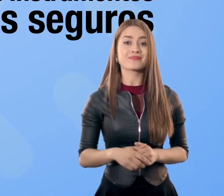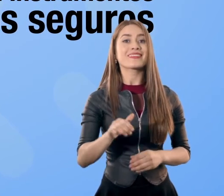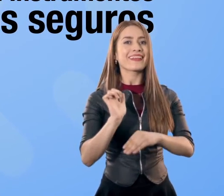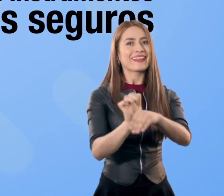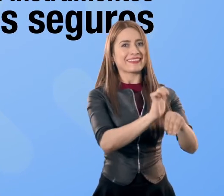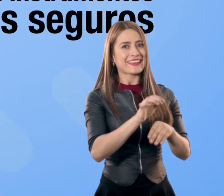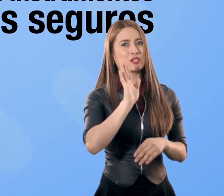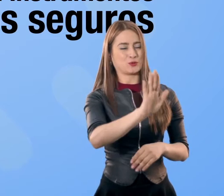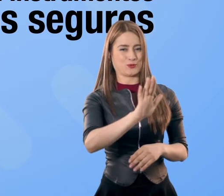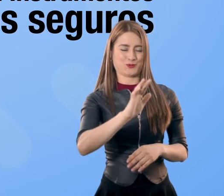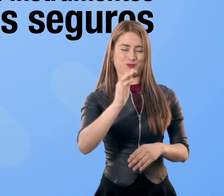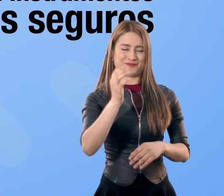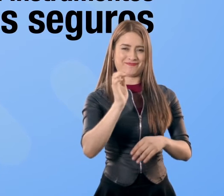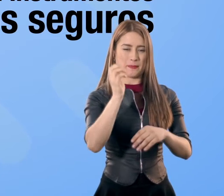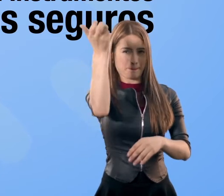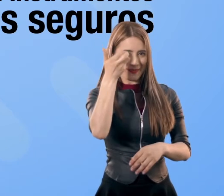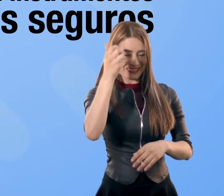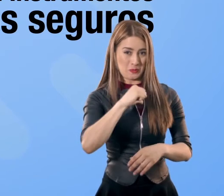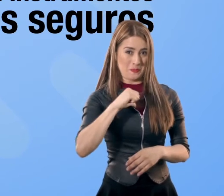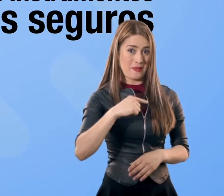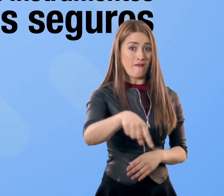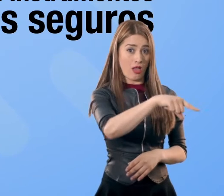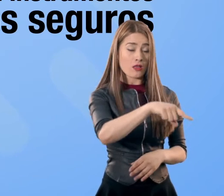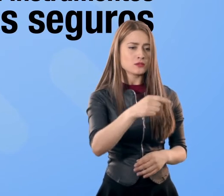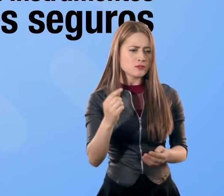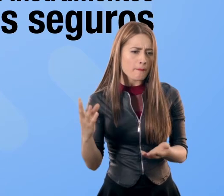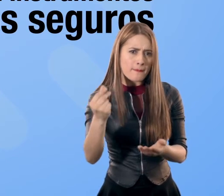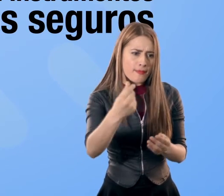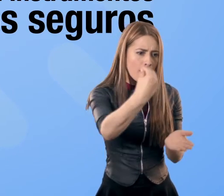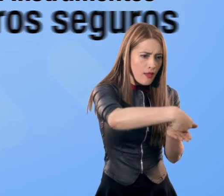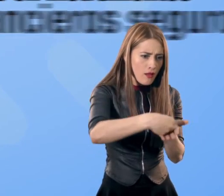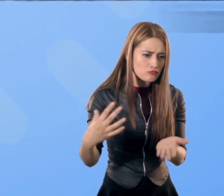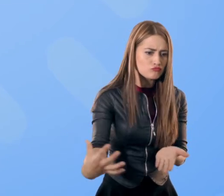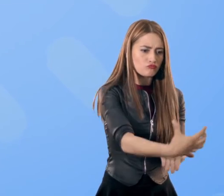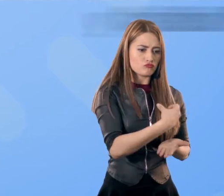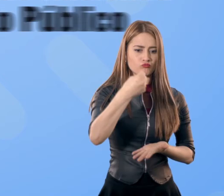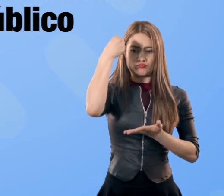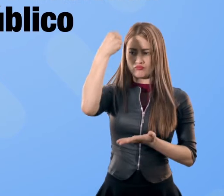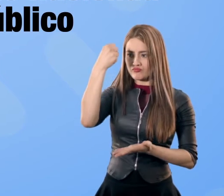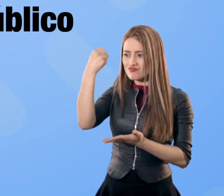Los fondos de pensiones voluntarias invierten los recursos en instrumentos financieros seguros,